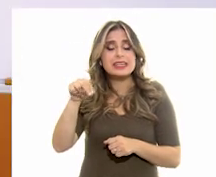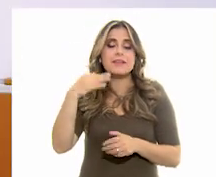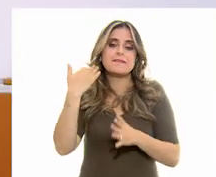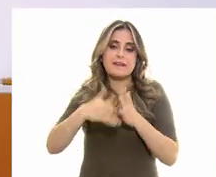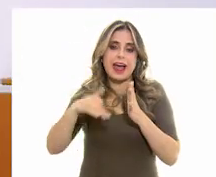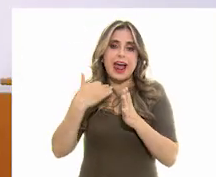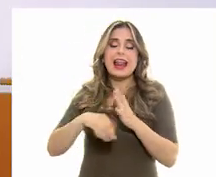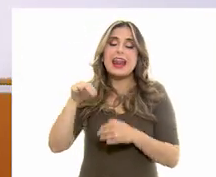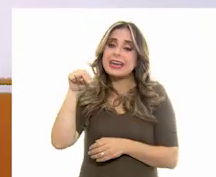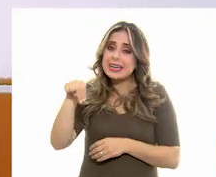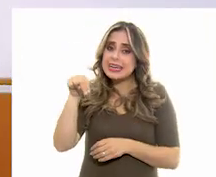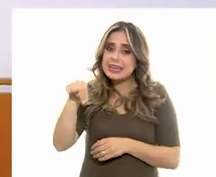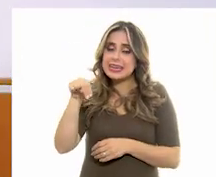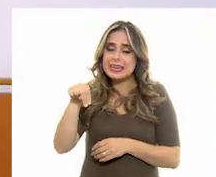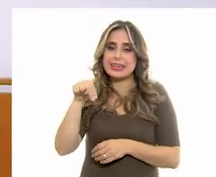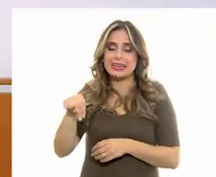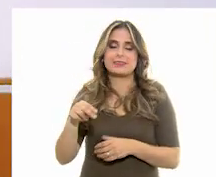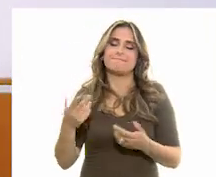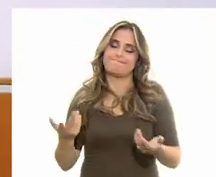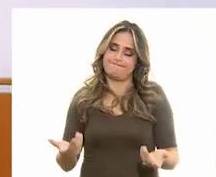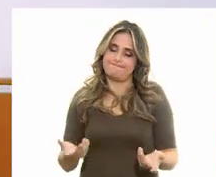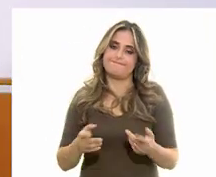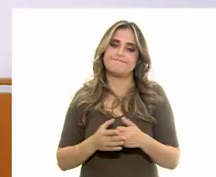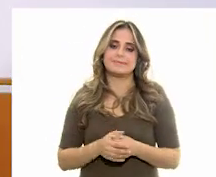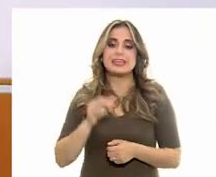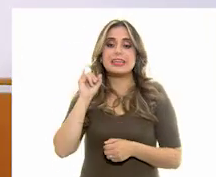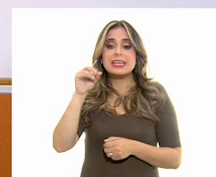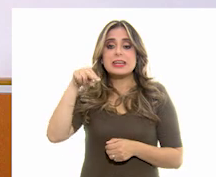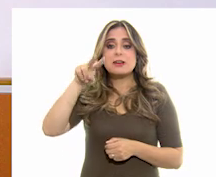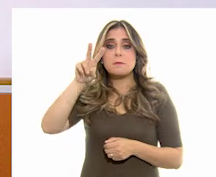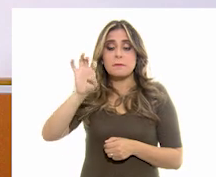la N. Exacto.